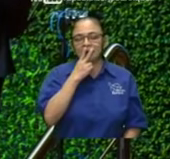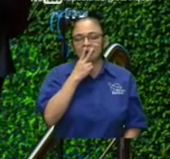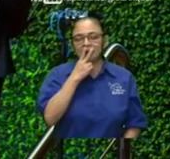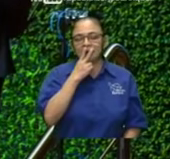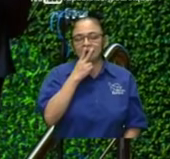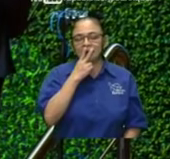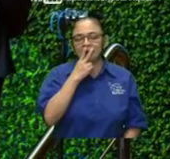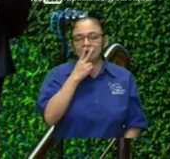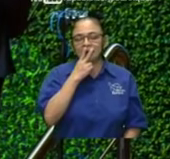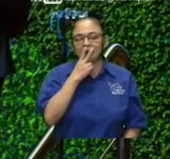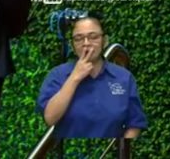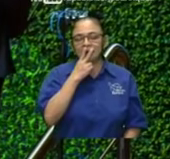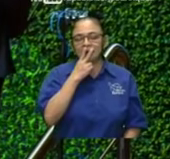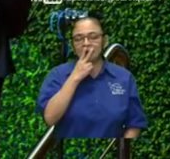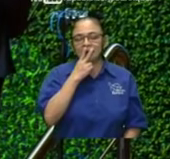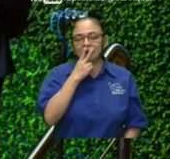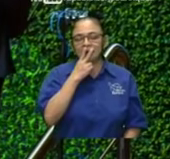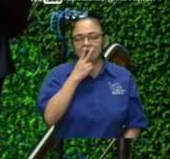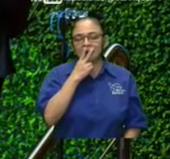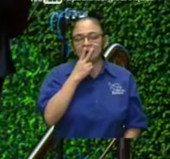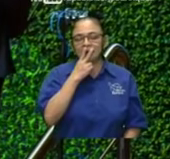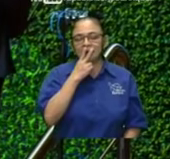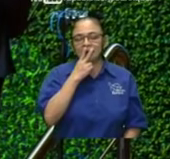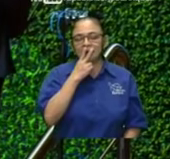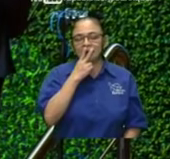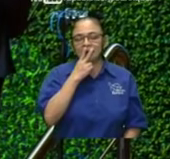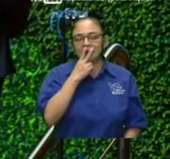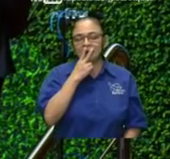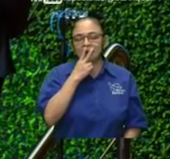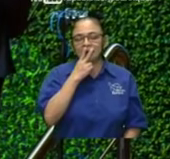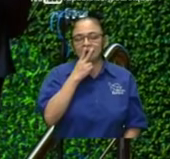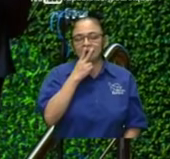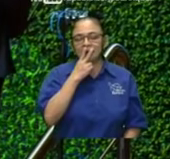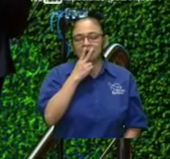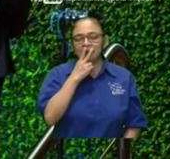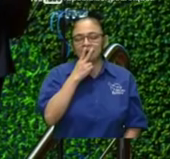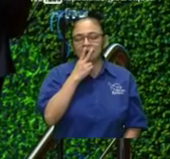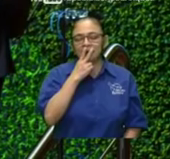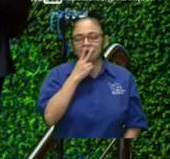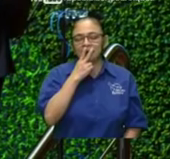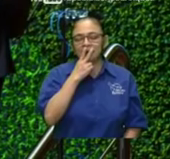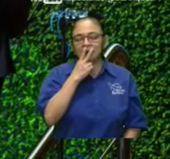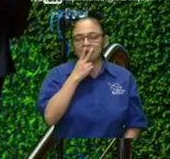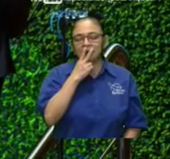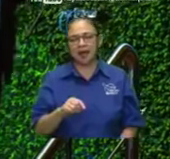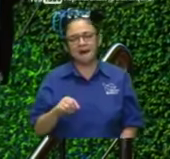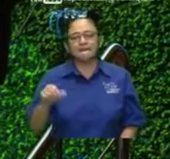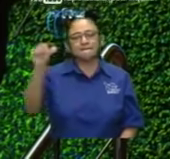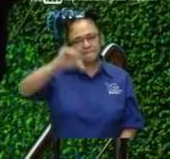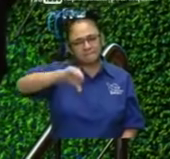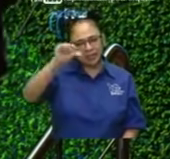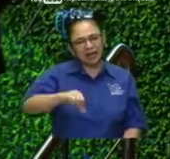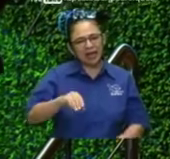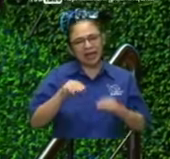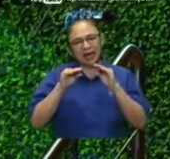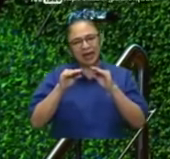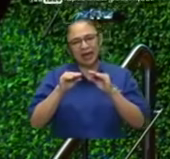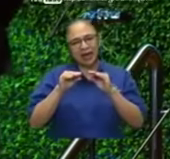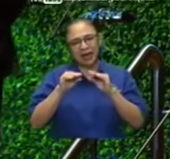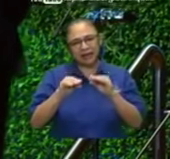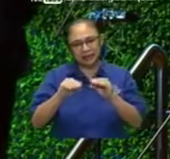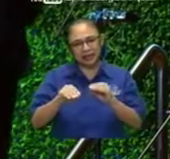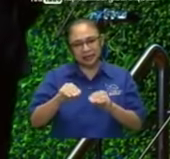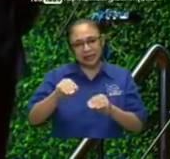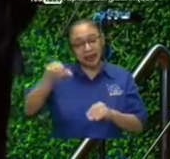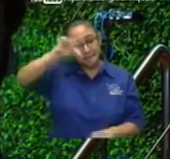venido, cuando aiga tal cosa, cuando aiga tal cosa, esa es una información que yo tuve y se convierte en un prejuicio.